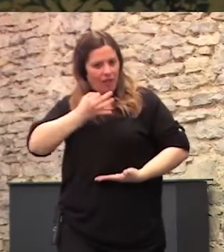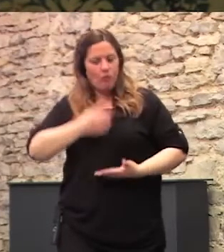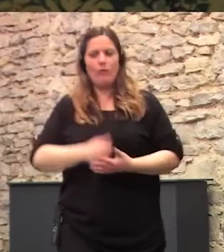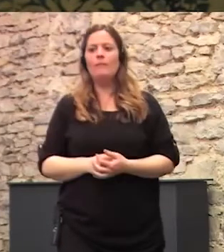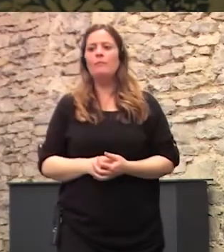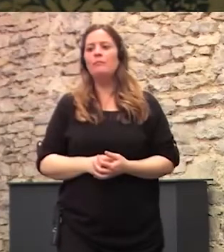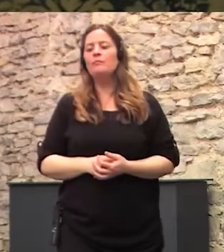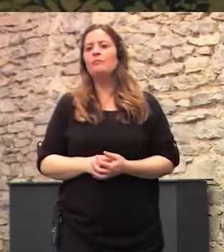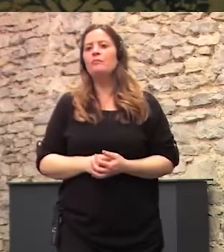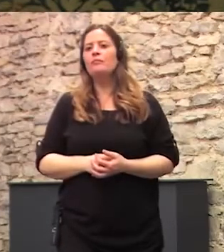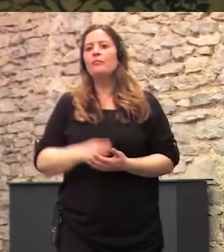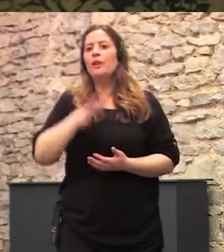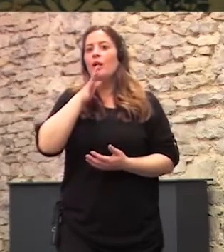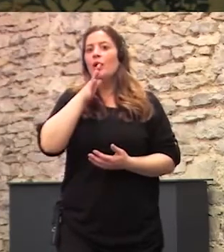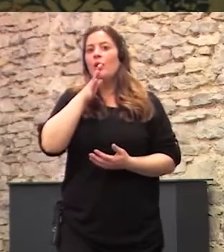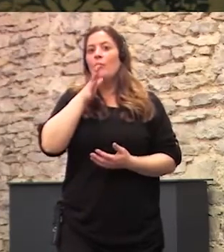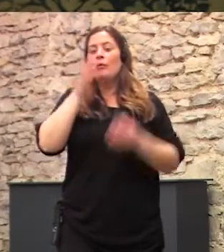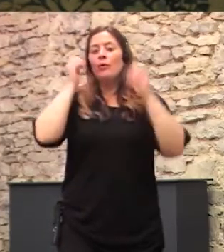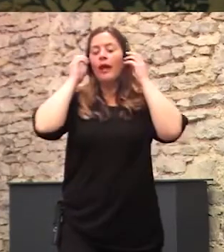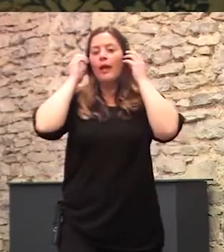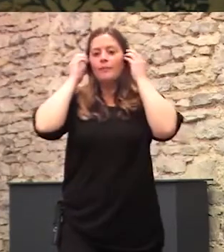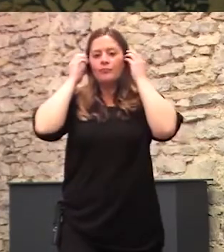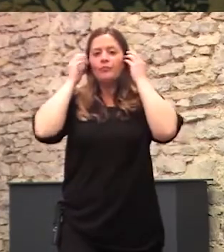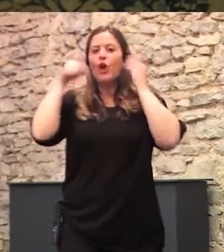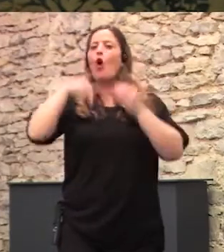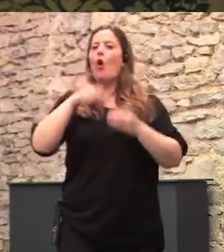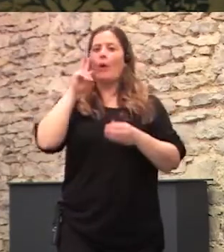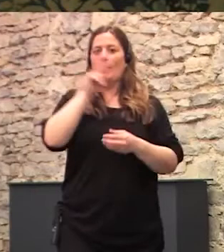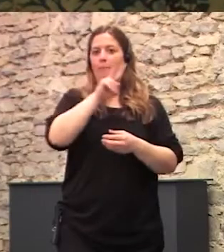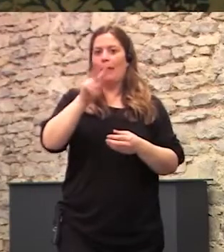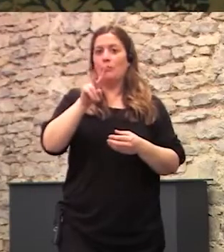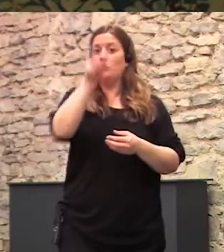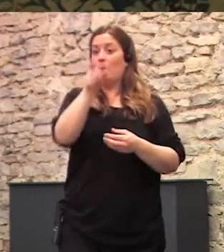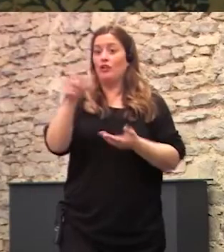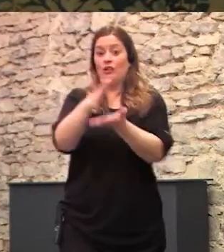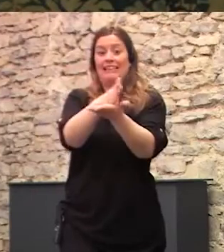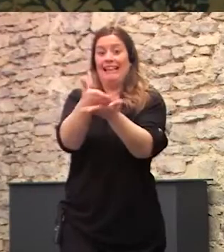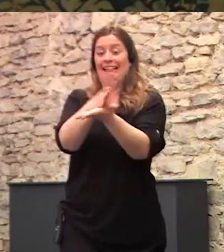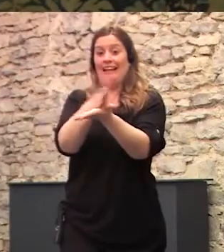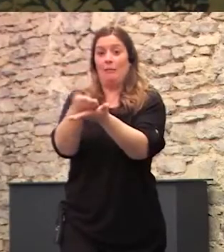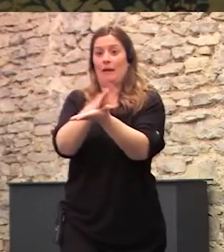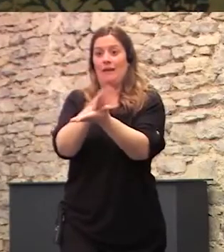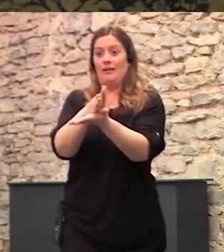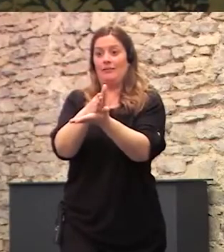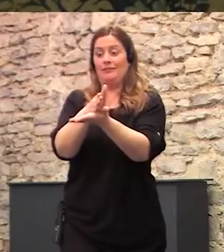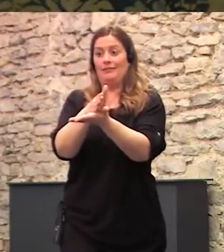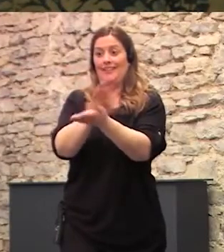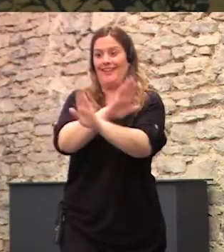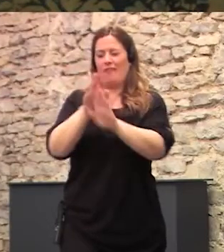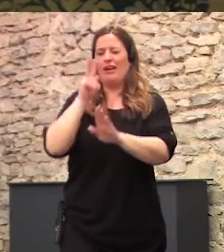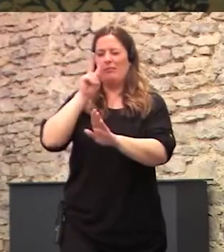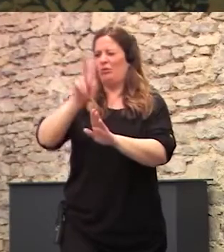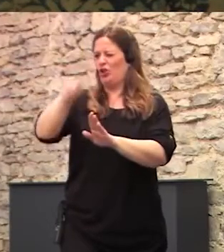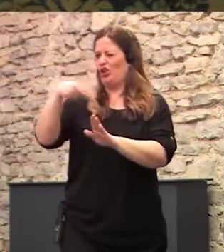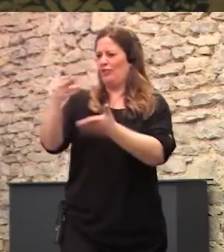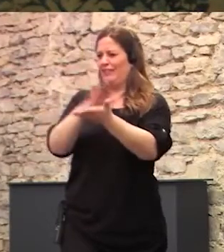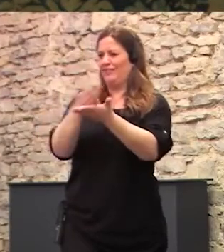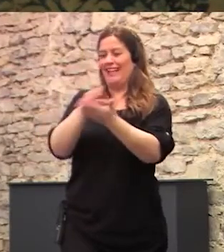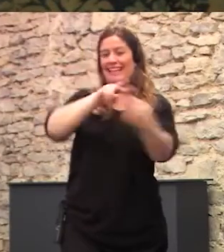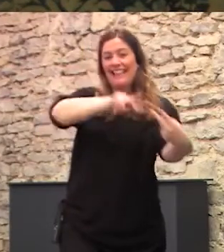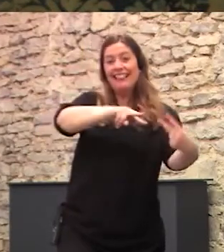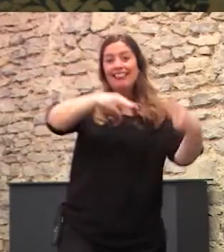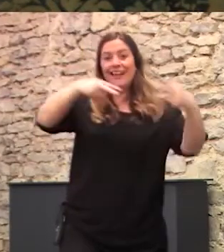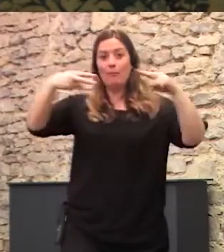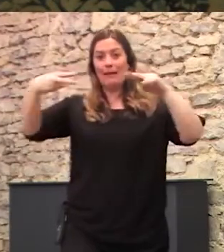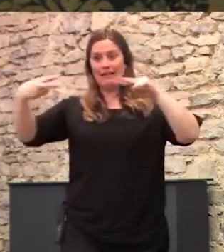Porque, bueno, como vemos hoy, los intermediarios, ya hemos visto el resultado de los intermediarios en las interpretaciones, el daño que han hecho a